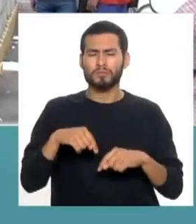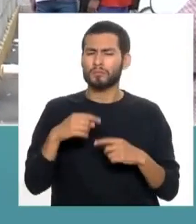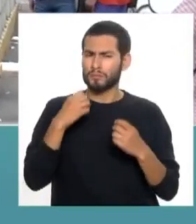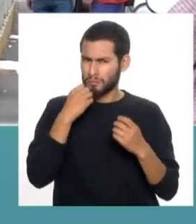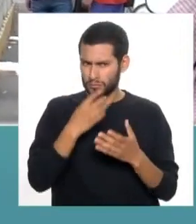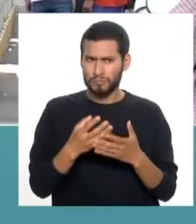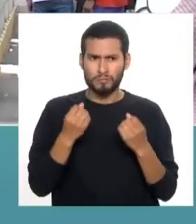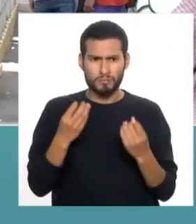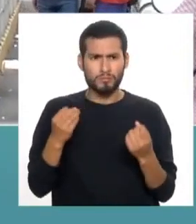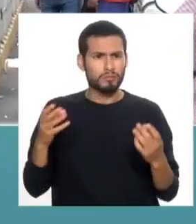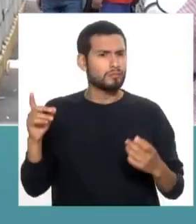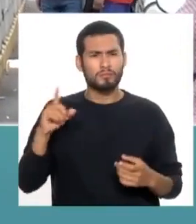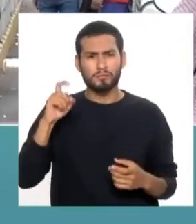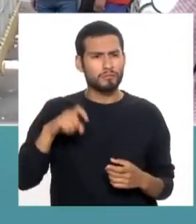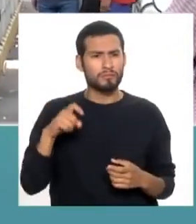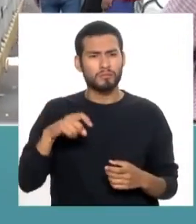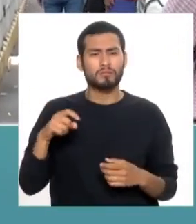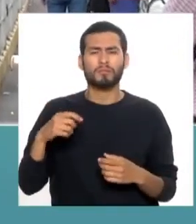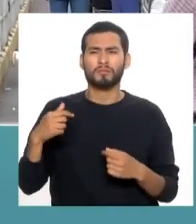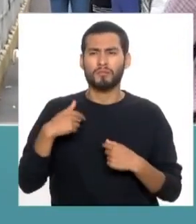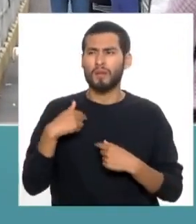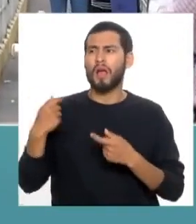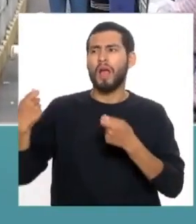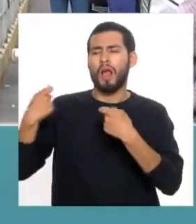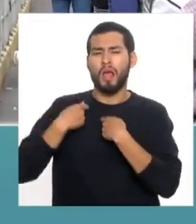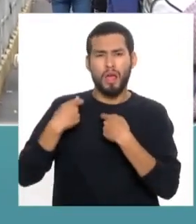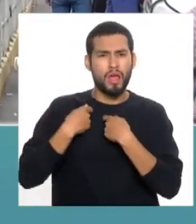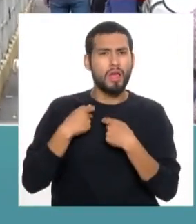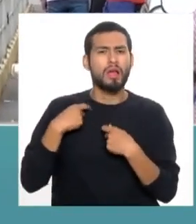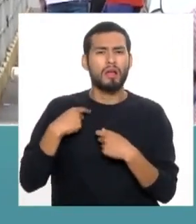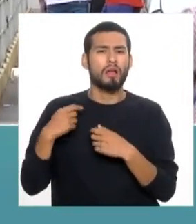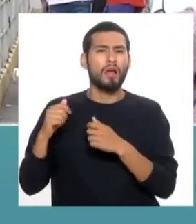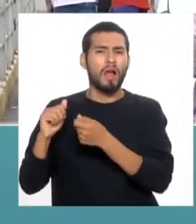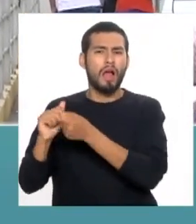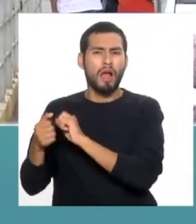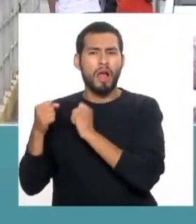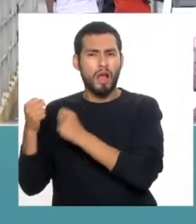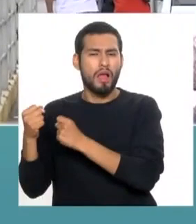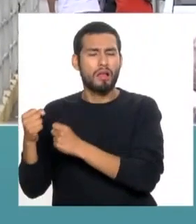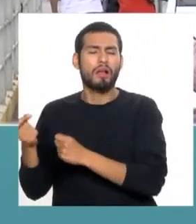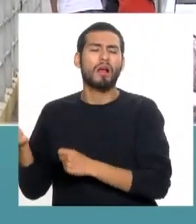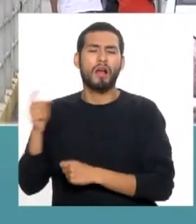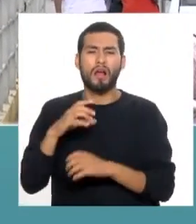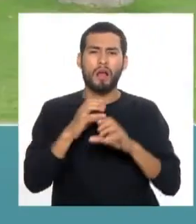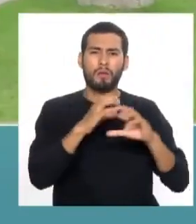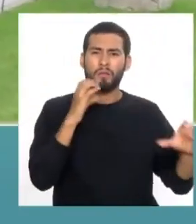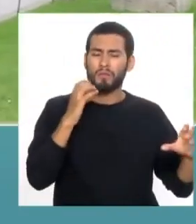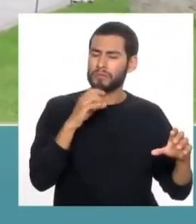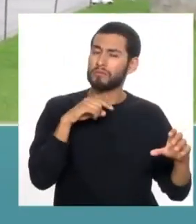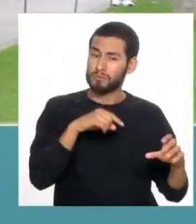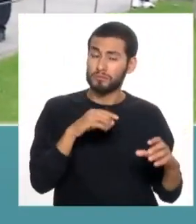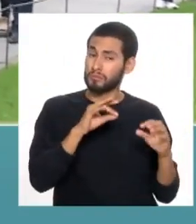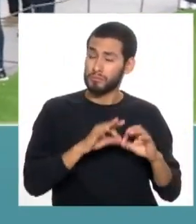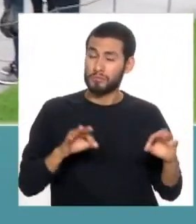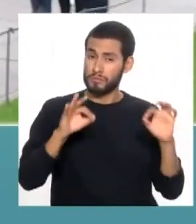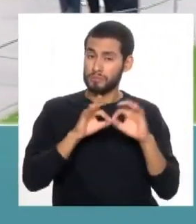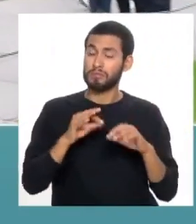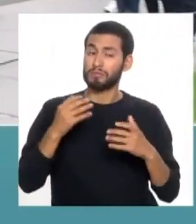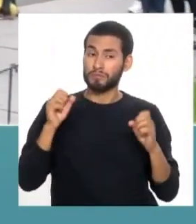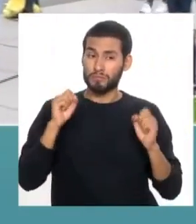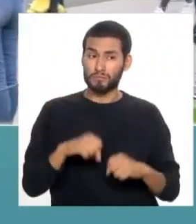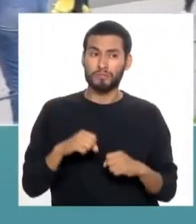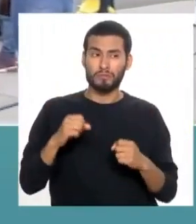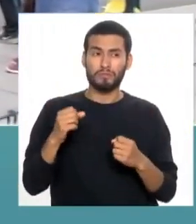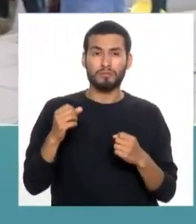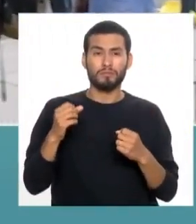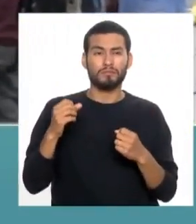masa a las que no necesitamos que nos convenzan de pasar del auto al transporte público, que también es importante hacerlo para justamente